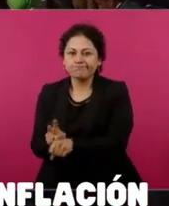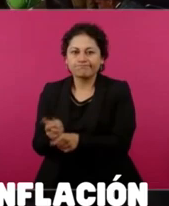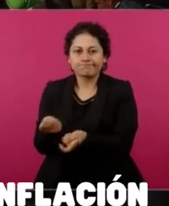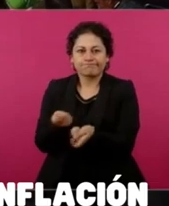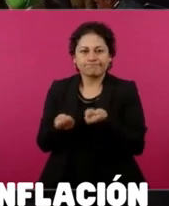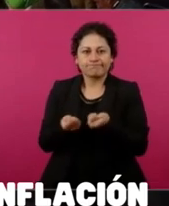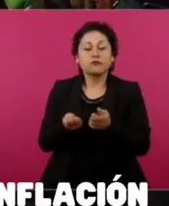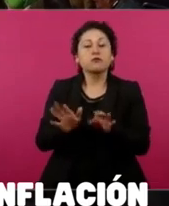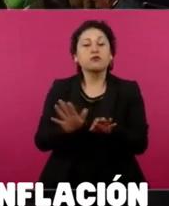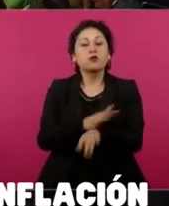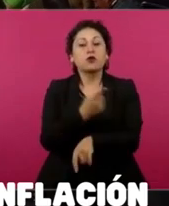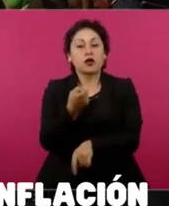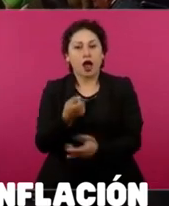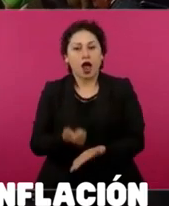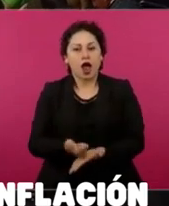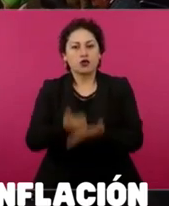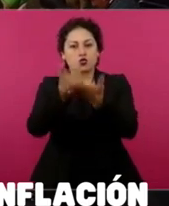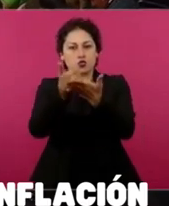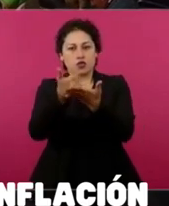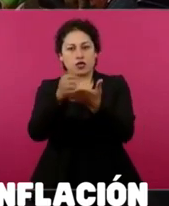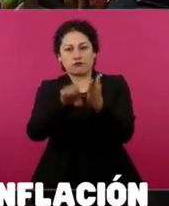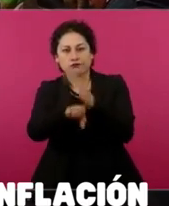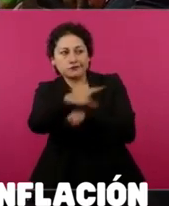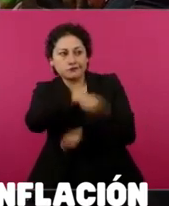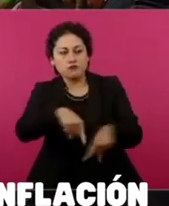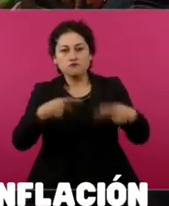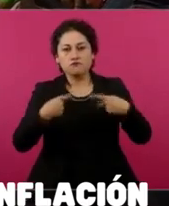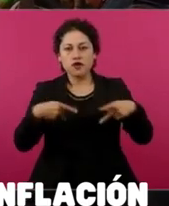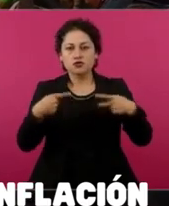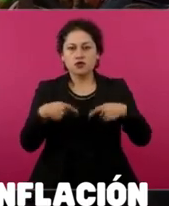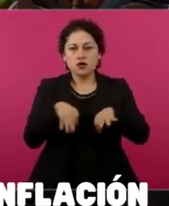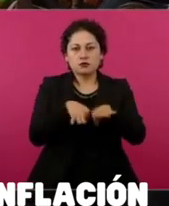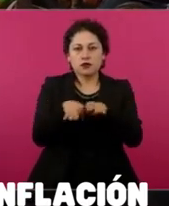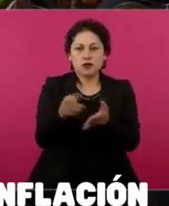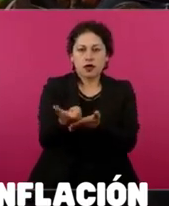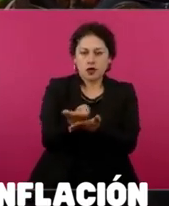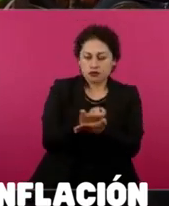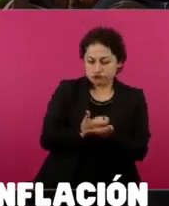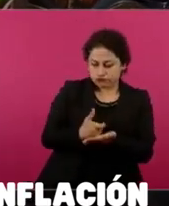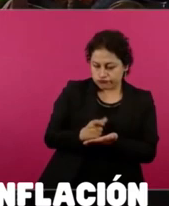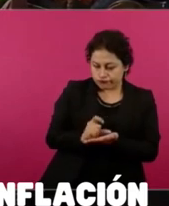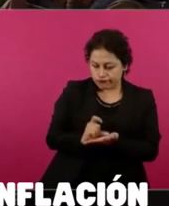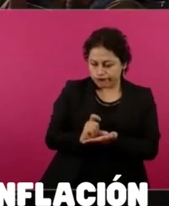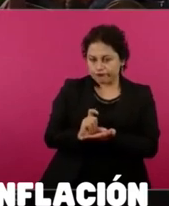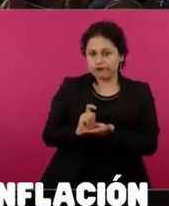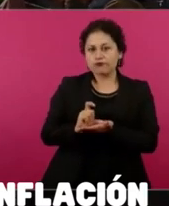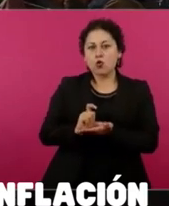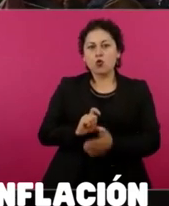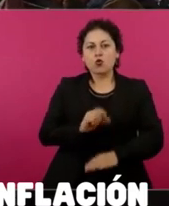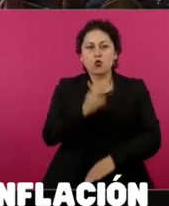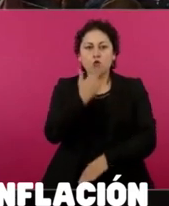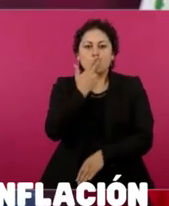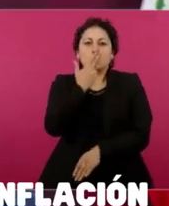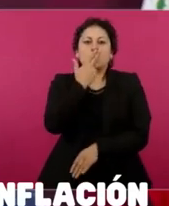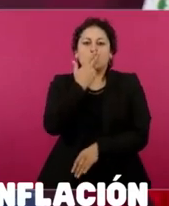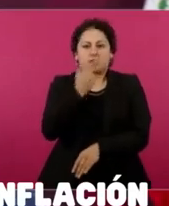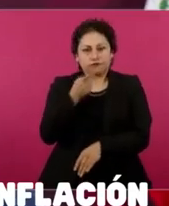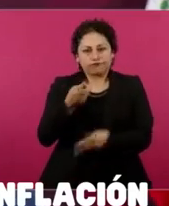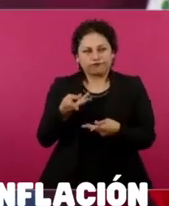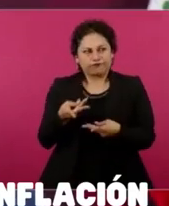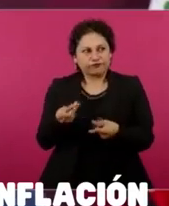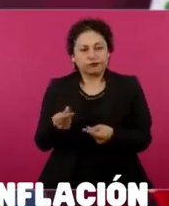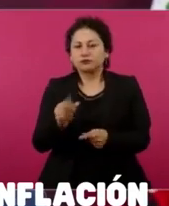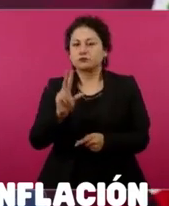más el salario. No se deteriora el poder de compra, el